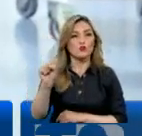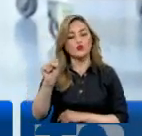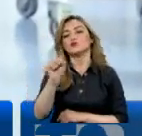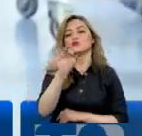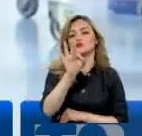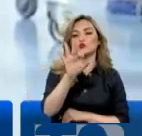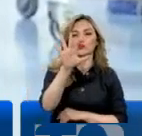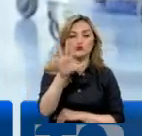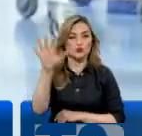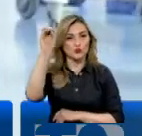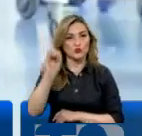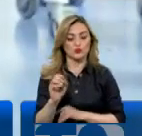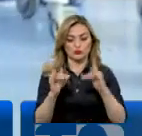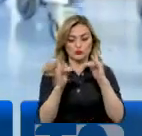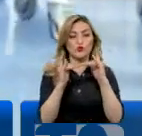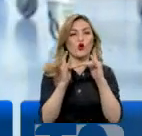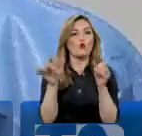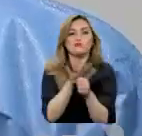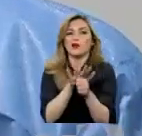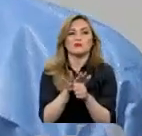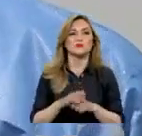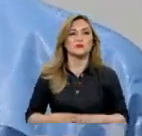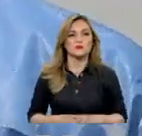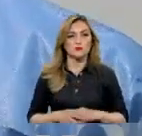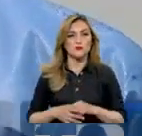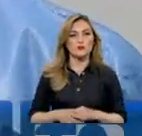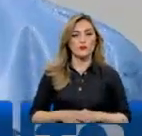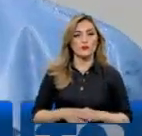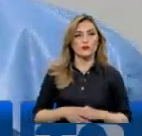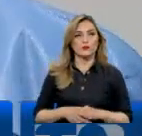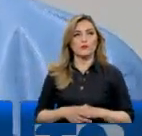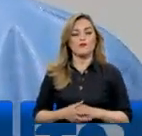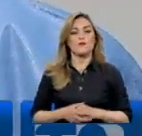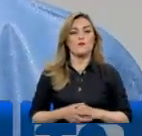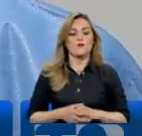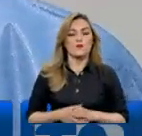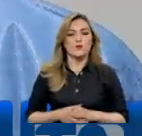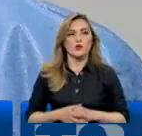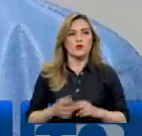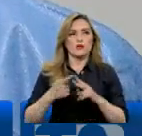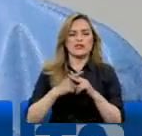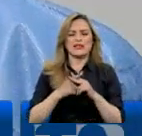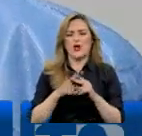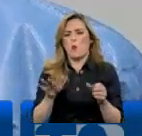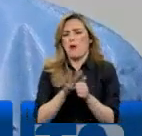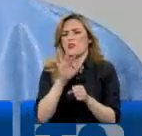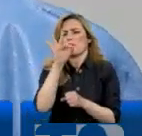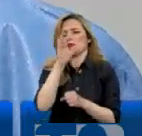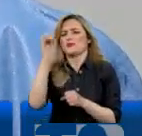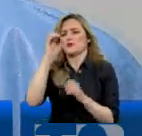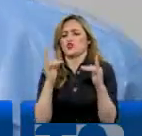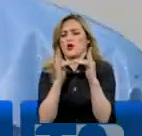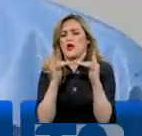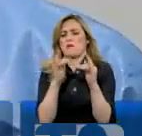el 95% de las camas están ocupadas. Siempre desde un inicio hemos tenido un porcentaje de ocupación del 90%, incluso hasta